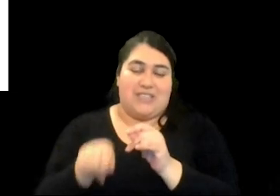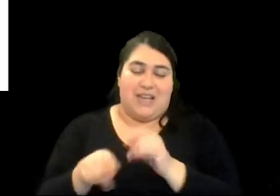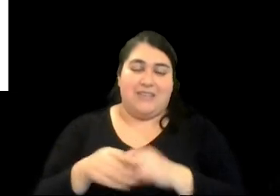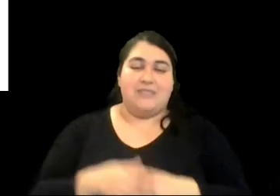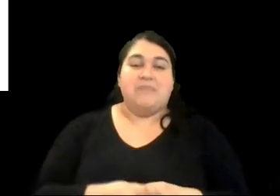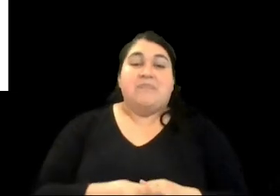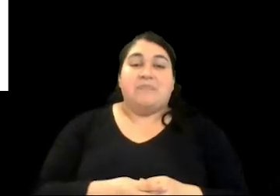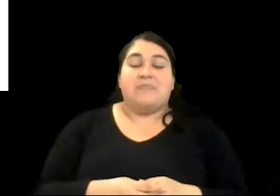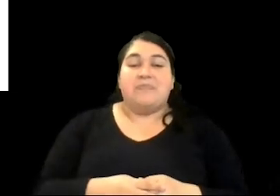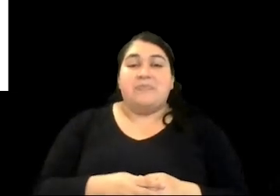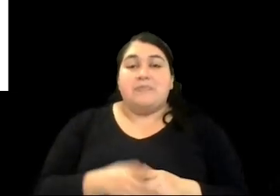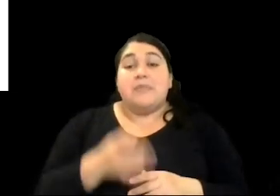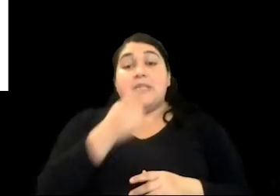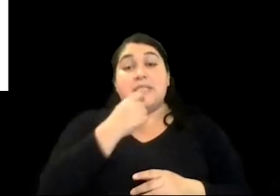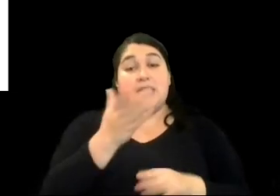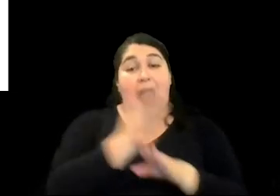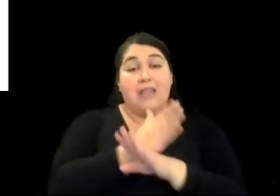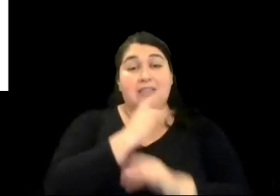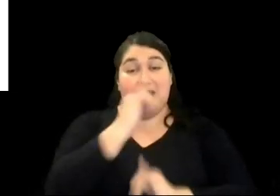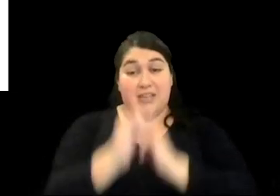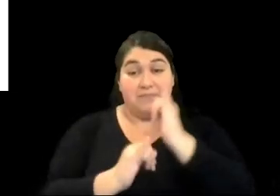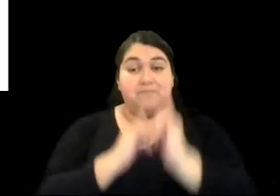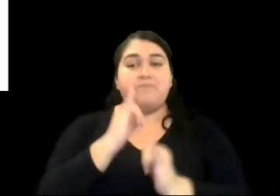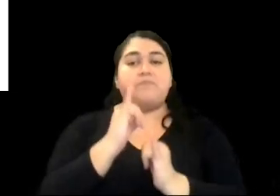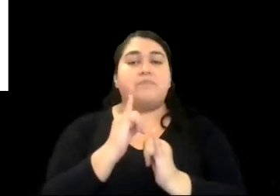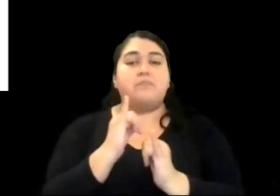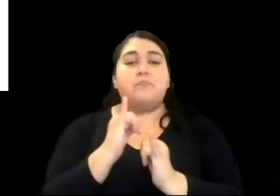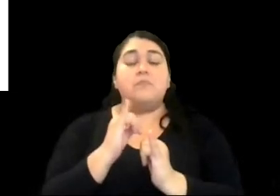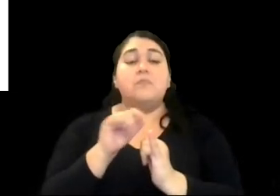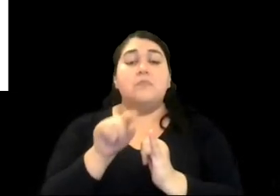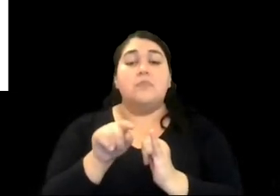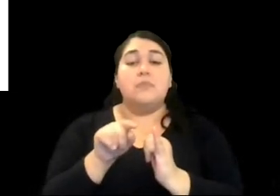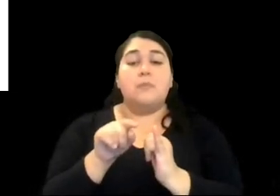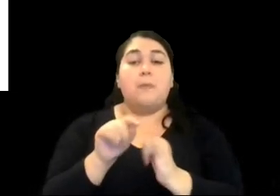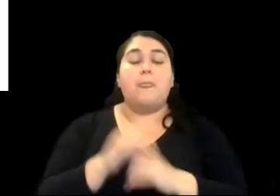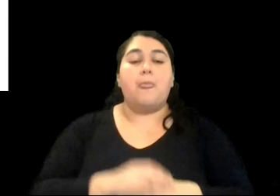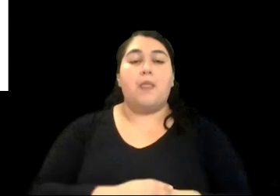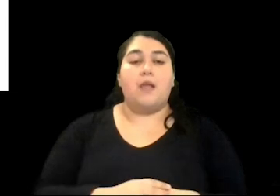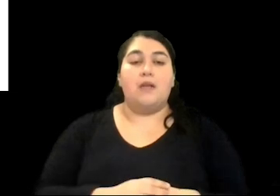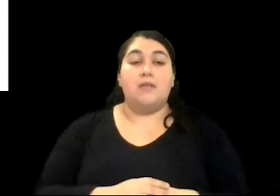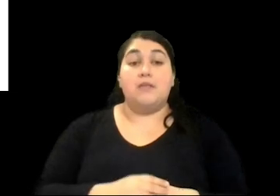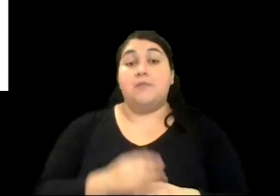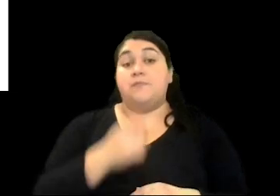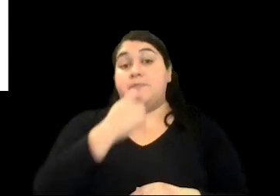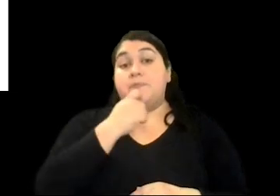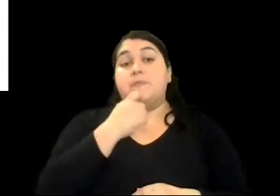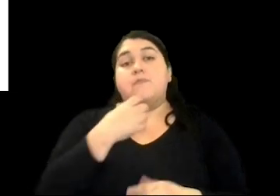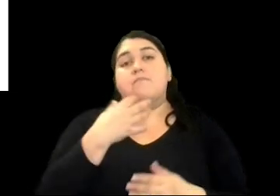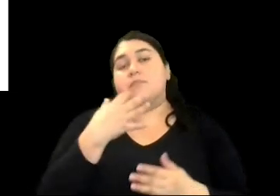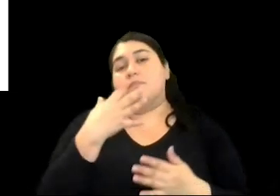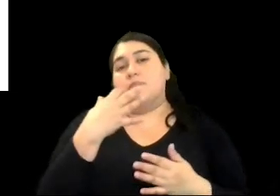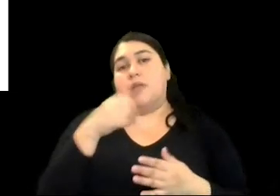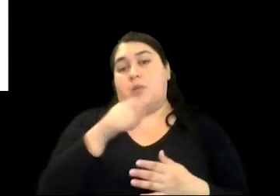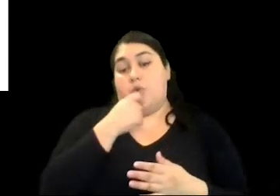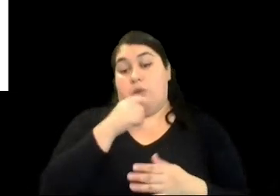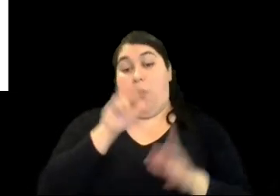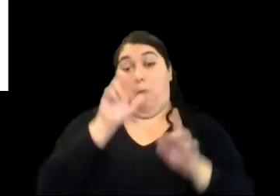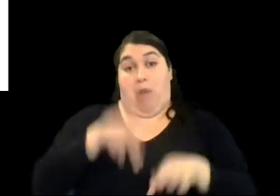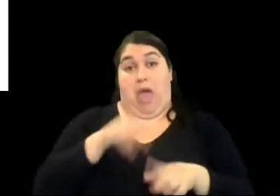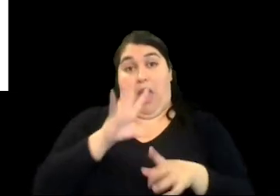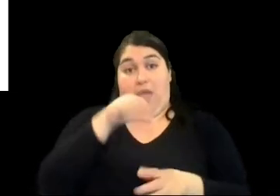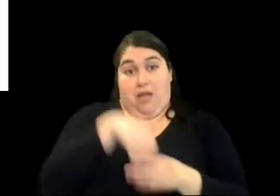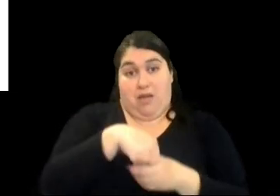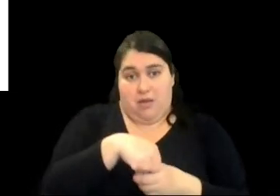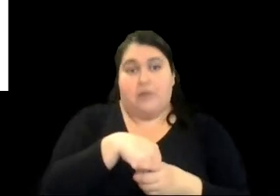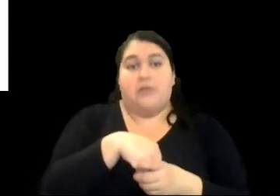Y lo que sí les comenté también es que la celeridad con que yo me presente al plan va a hacer que tenga